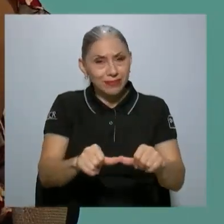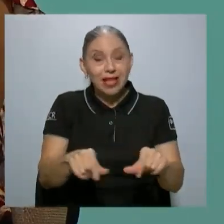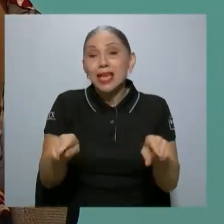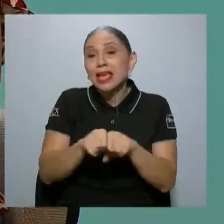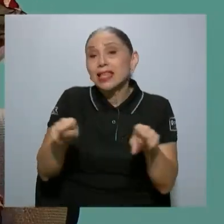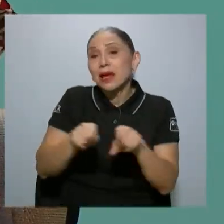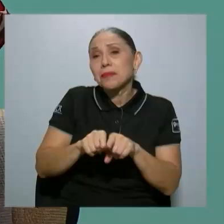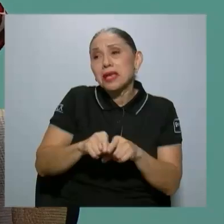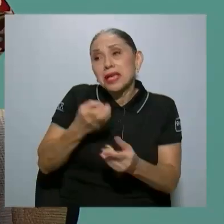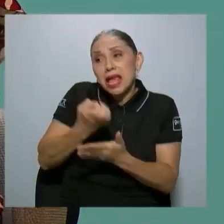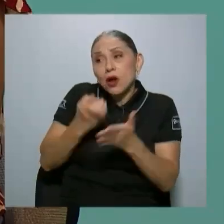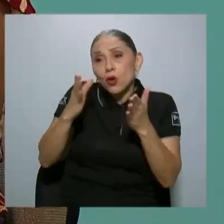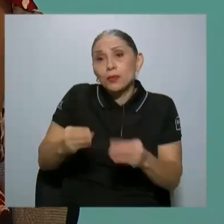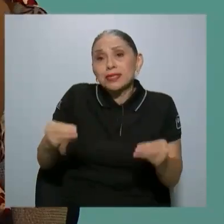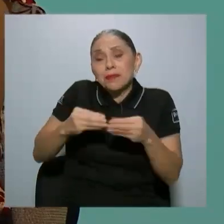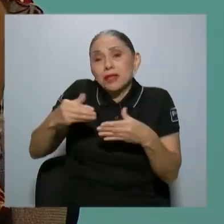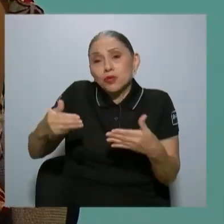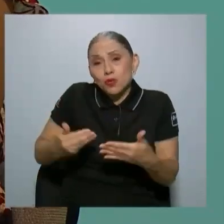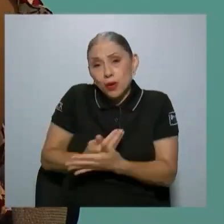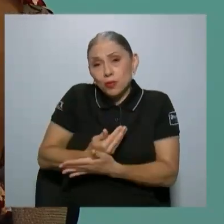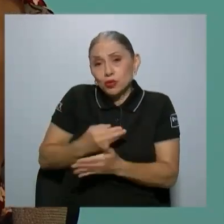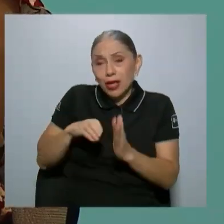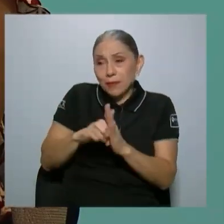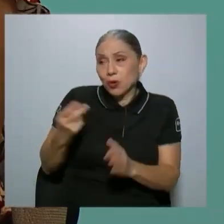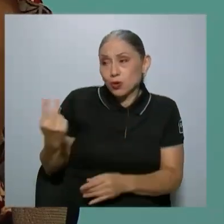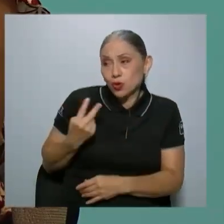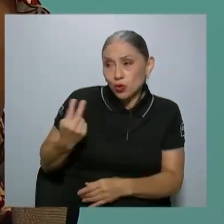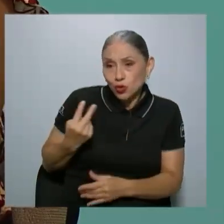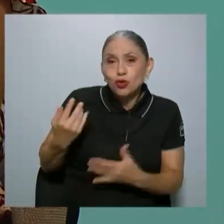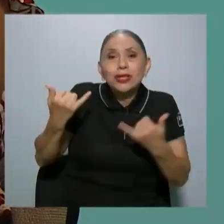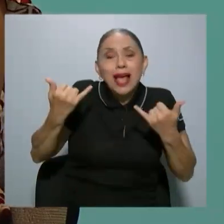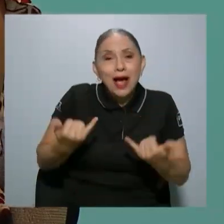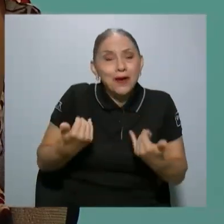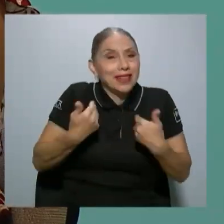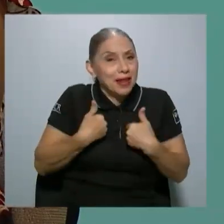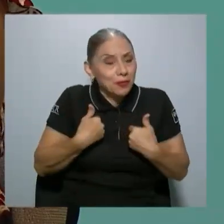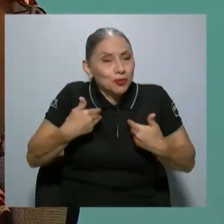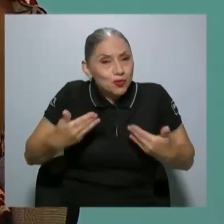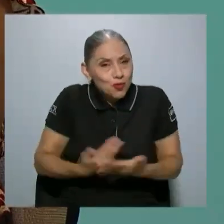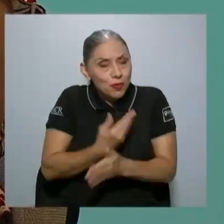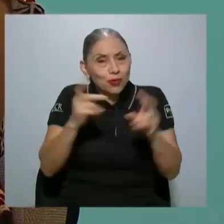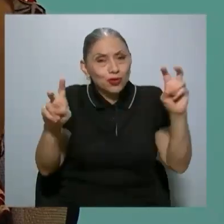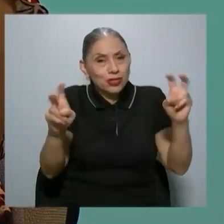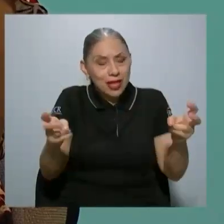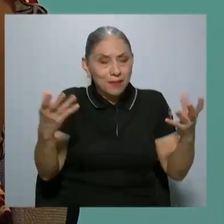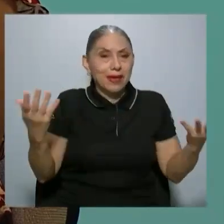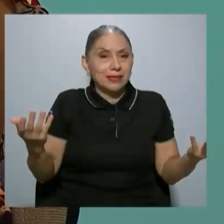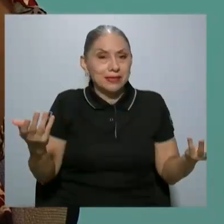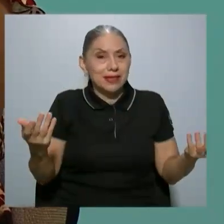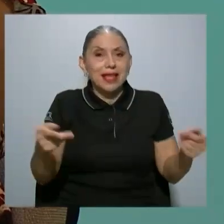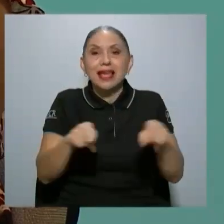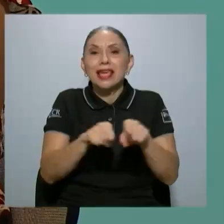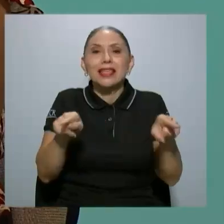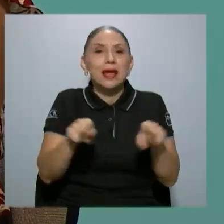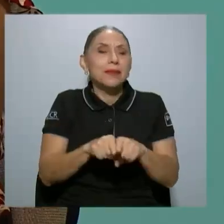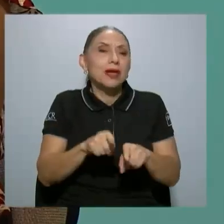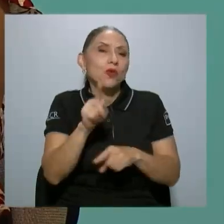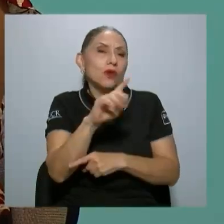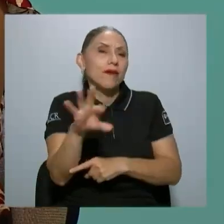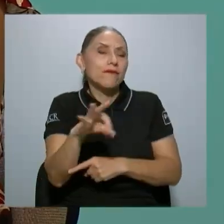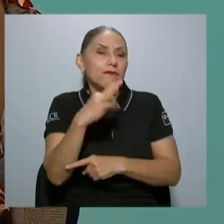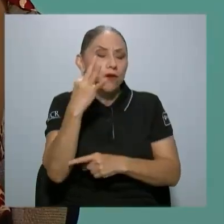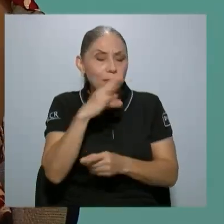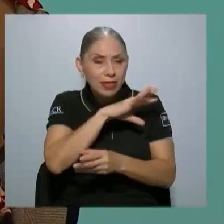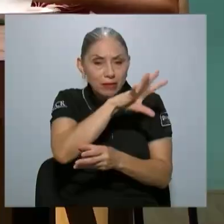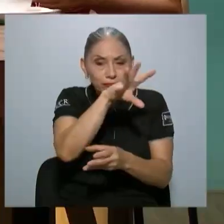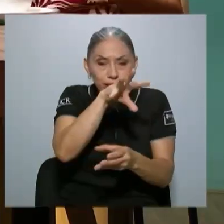que hemos llegado un poco más reciente, como nosotros dos, entonces traemos estos temas nuevos y también este tratamiento más interdisciplinario